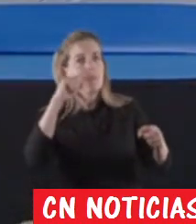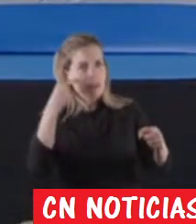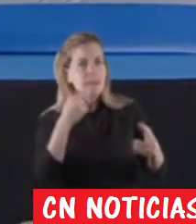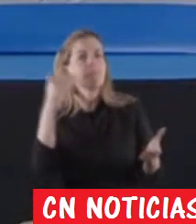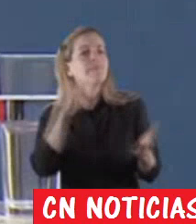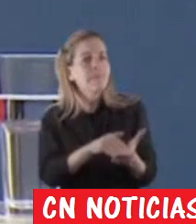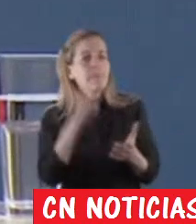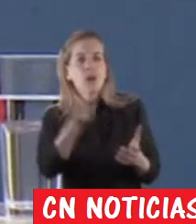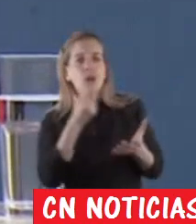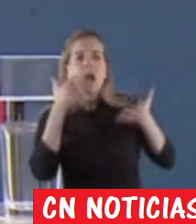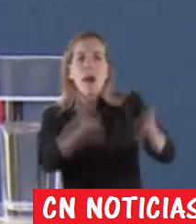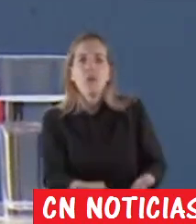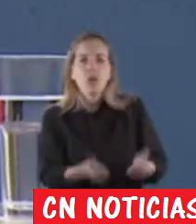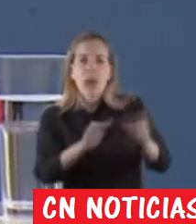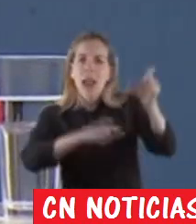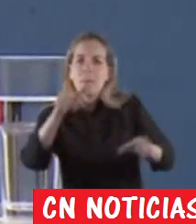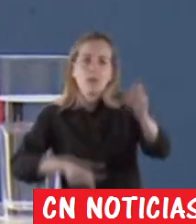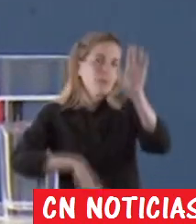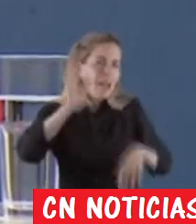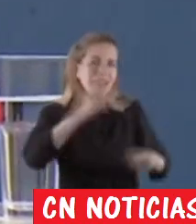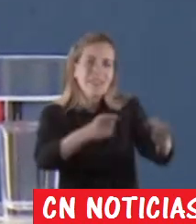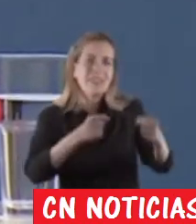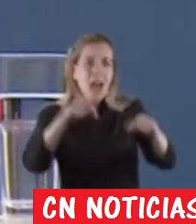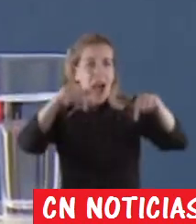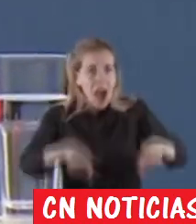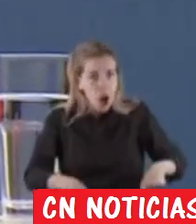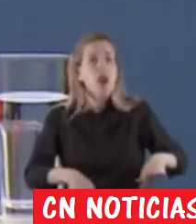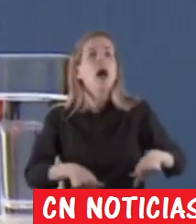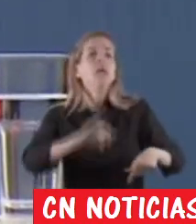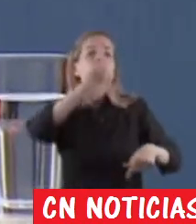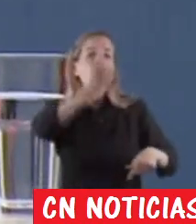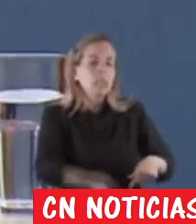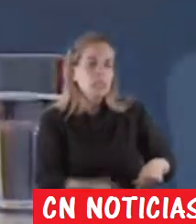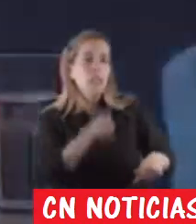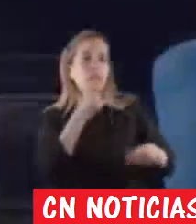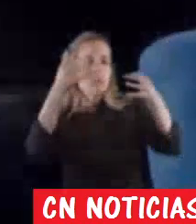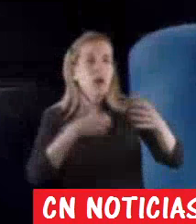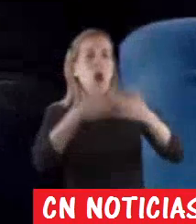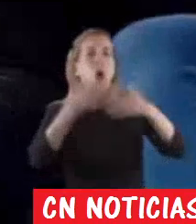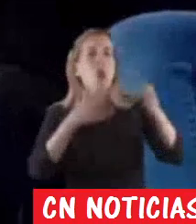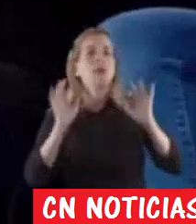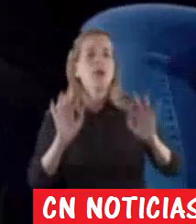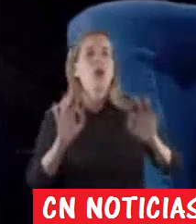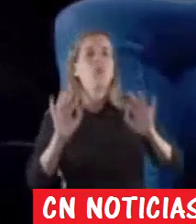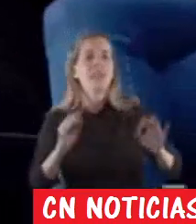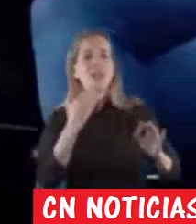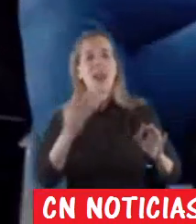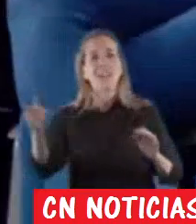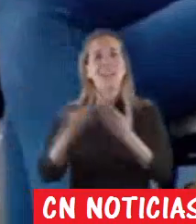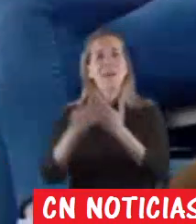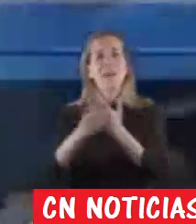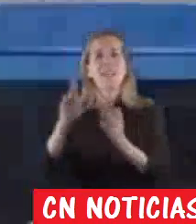nosotros terminamos la conectividad de este a oeste en Loma de Zamora, una obra impresionante. Gracias, Cato, por esa